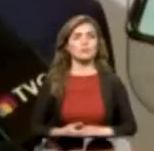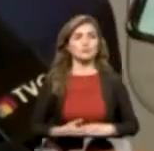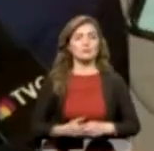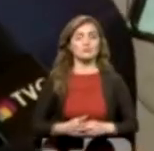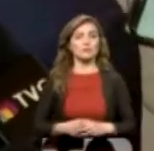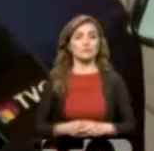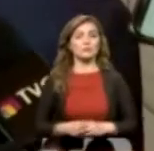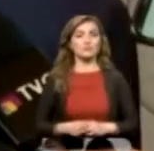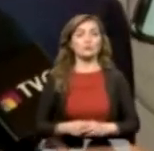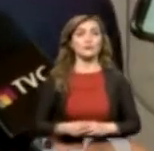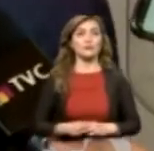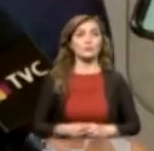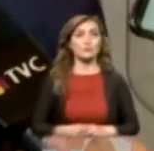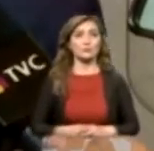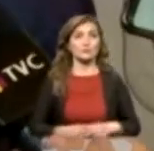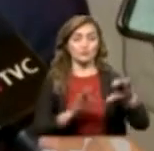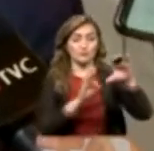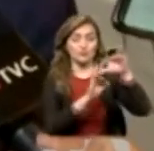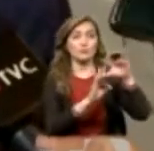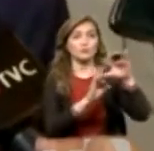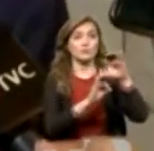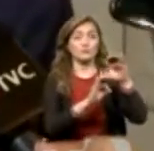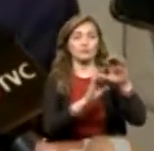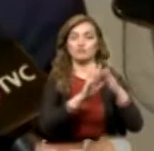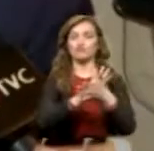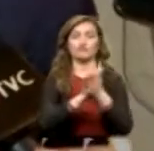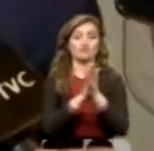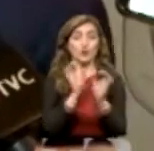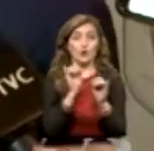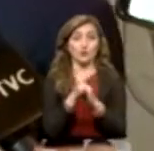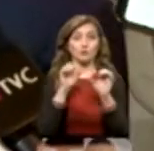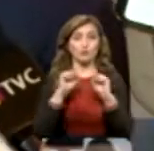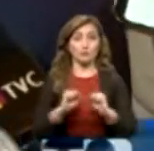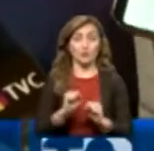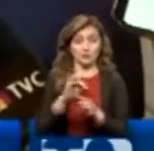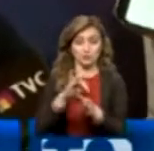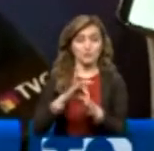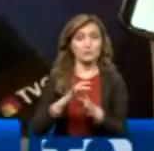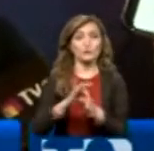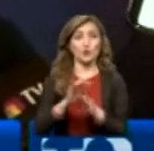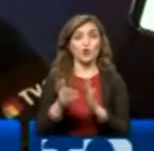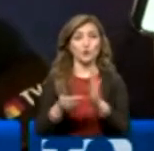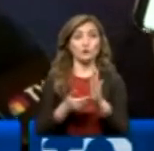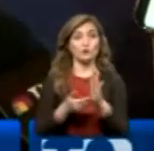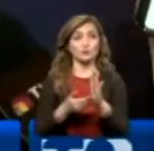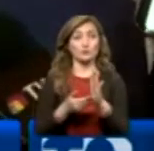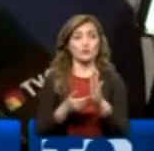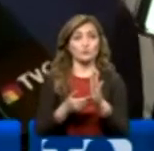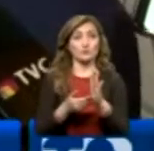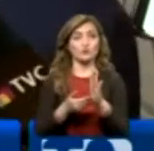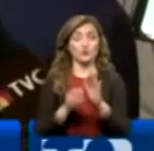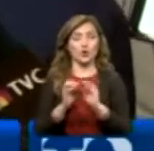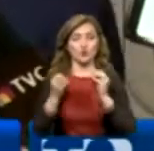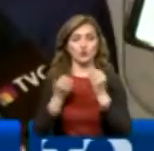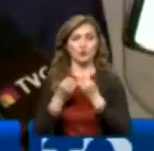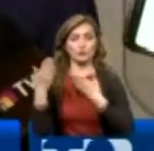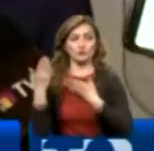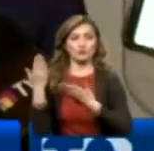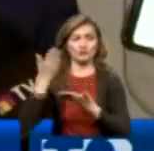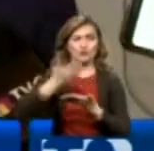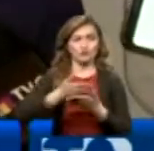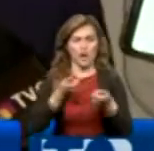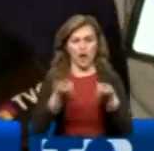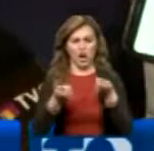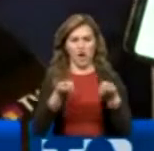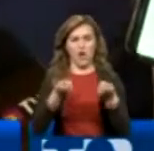ninguna institución sólo el consejo de participación ciudadana sino ninguna pueda correr el riesgo una vez más de ser cooptado por una sola organización política que no